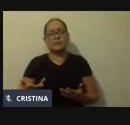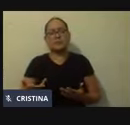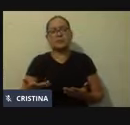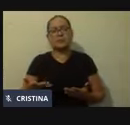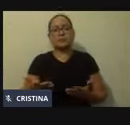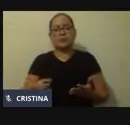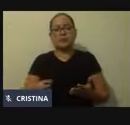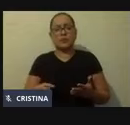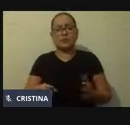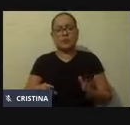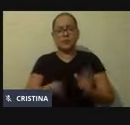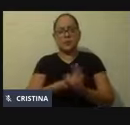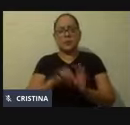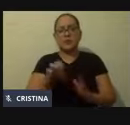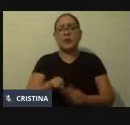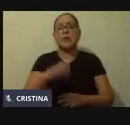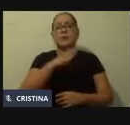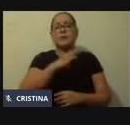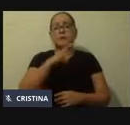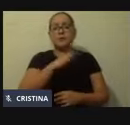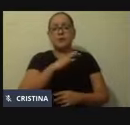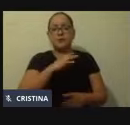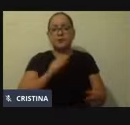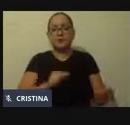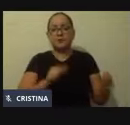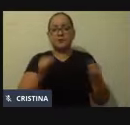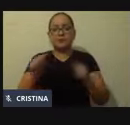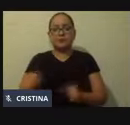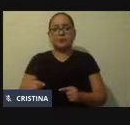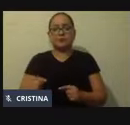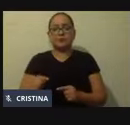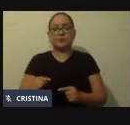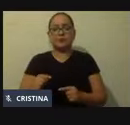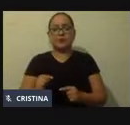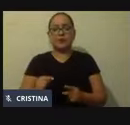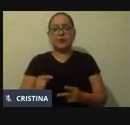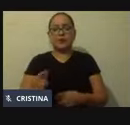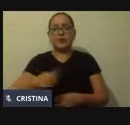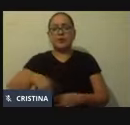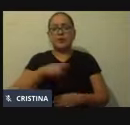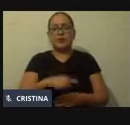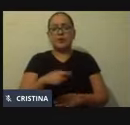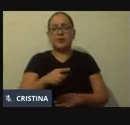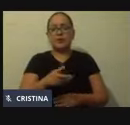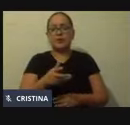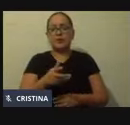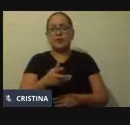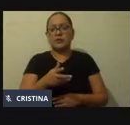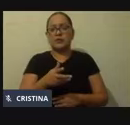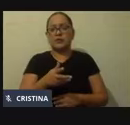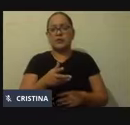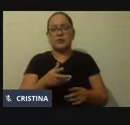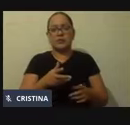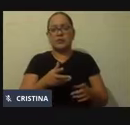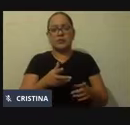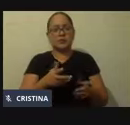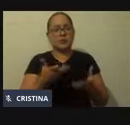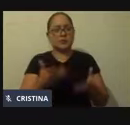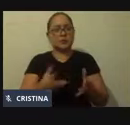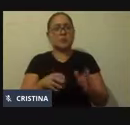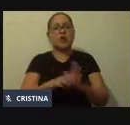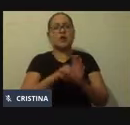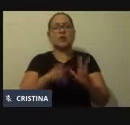telegrama, el medio de la generación boomer es el teléfono, que ya era como un logro impresionante, el medio de los de la generación hippie, que yo le